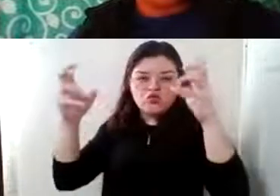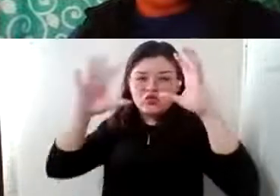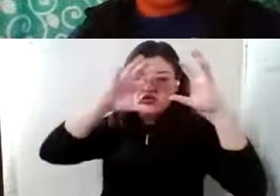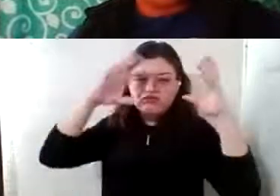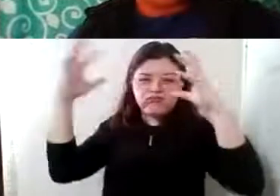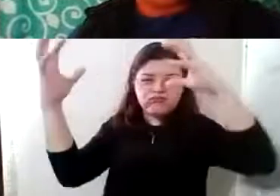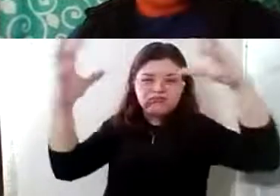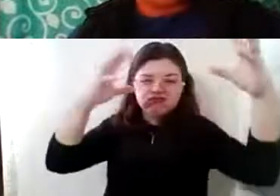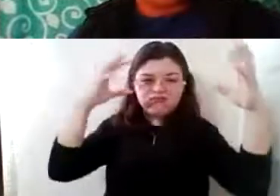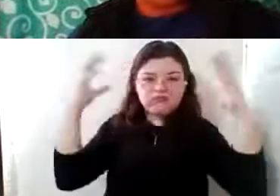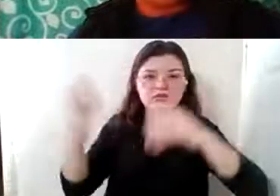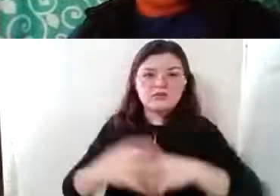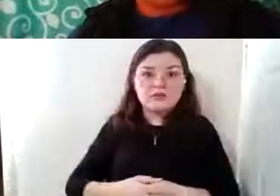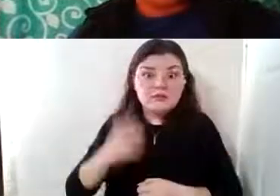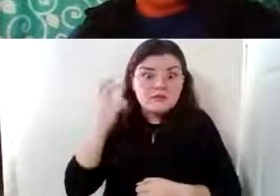En ese momento,